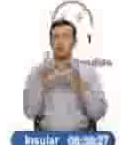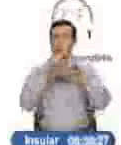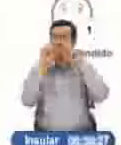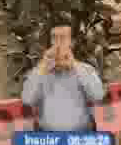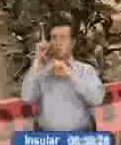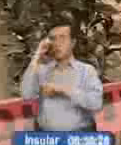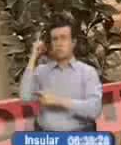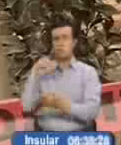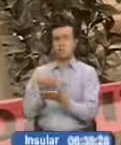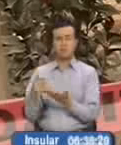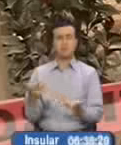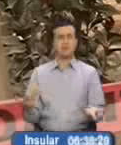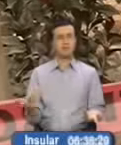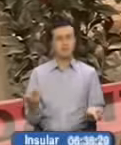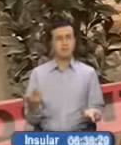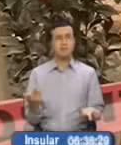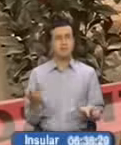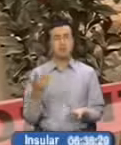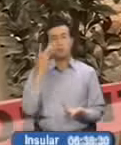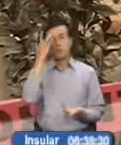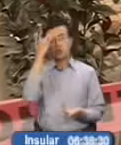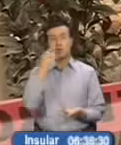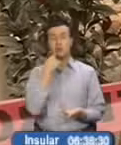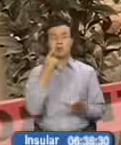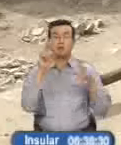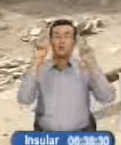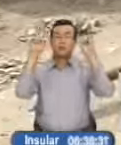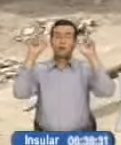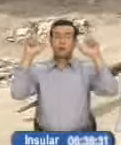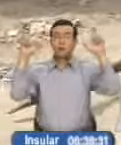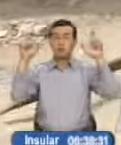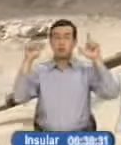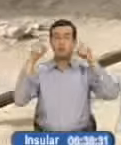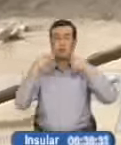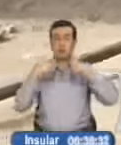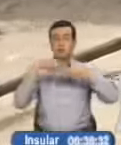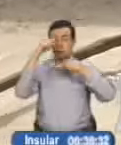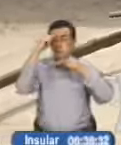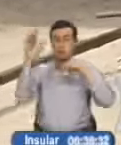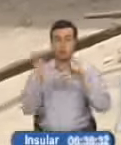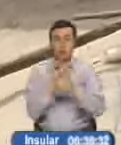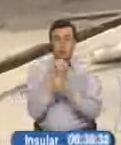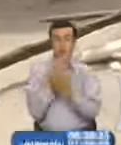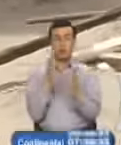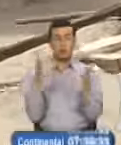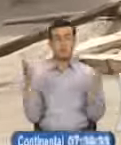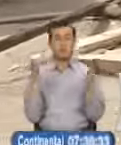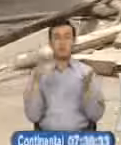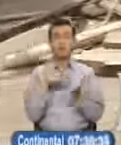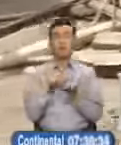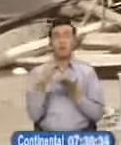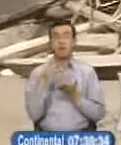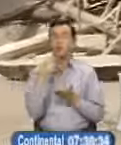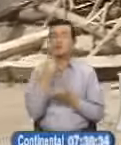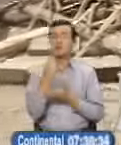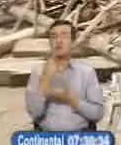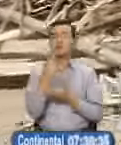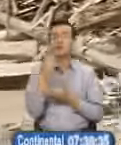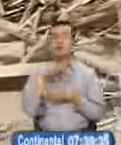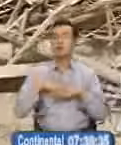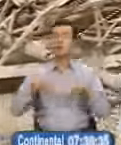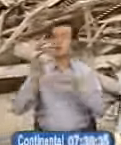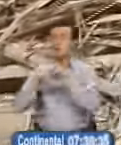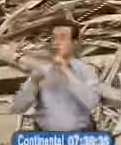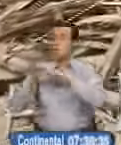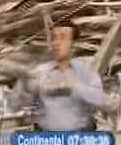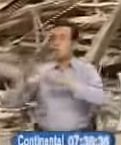del Estado. El cuestionamiento radica que en su titular no se publicaría la noticia completa, es decir, que el pago se hizo a proveedores de las zonas